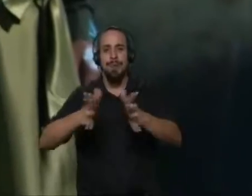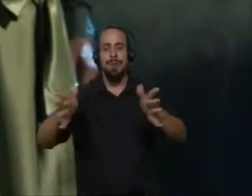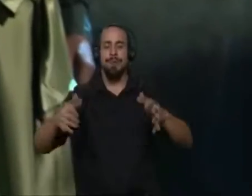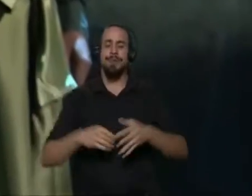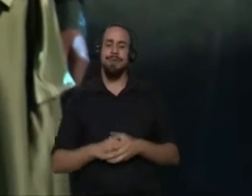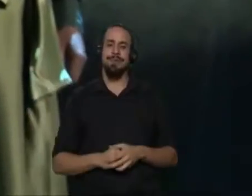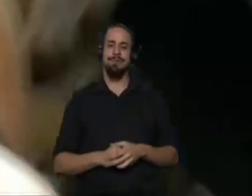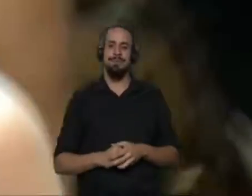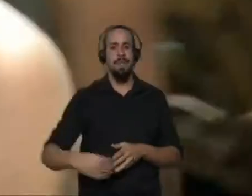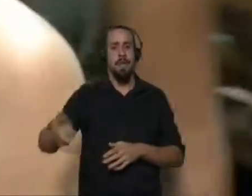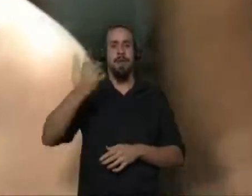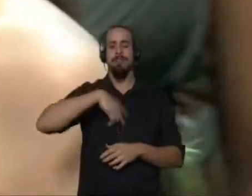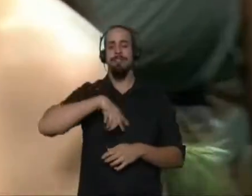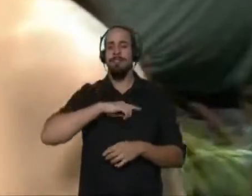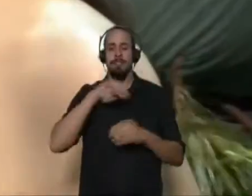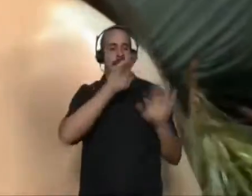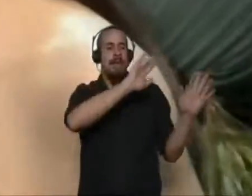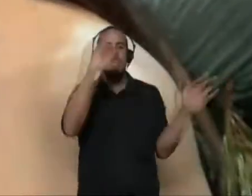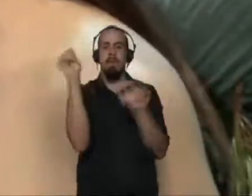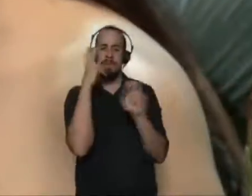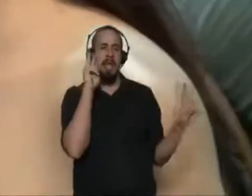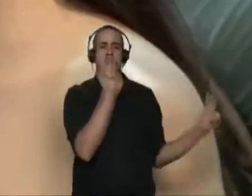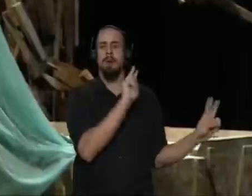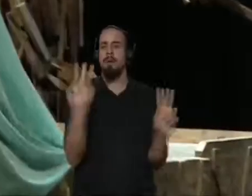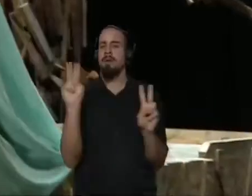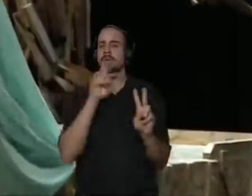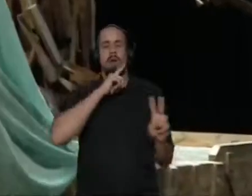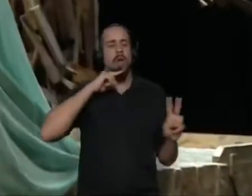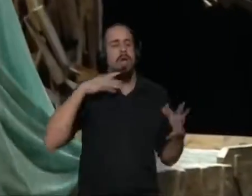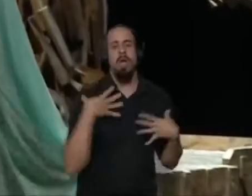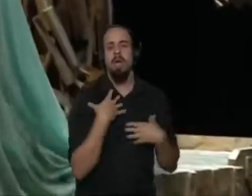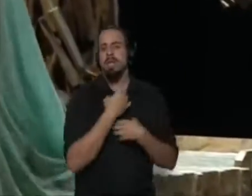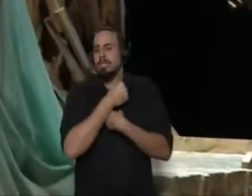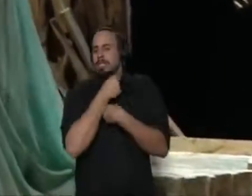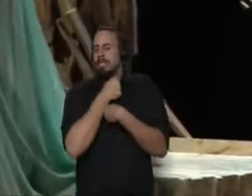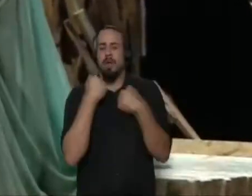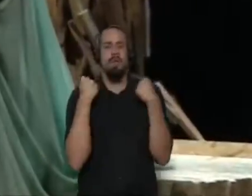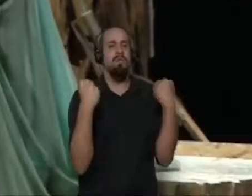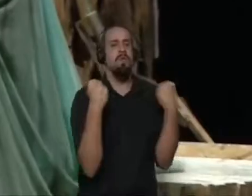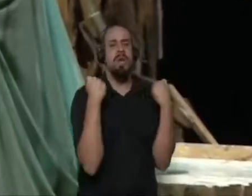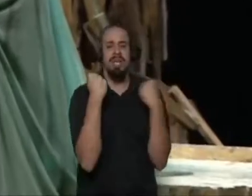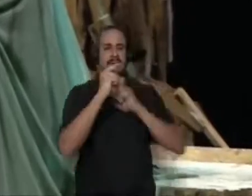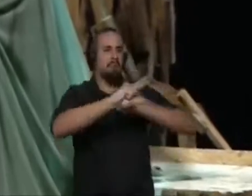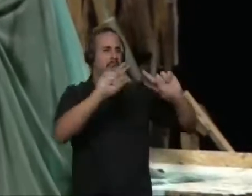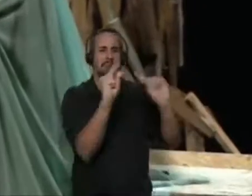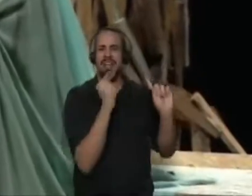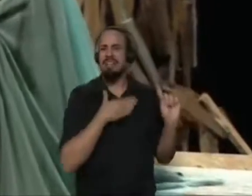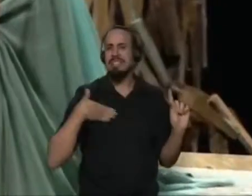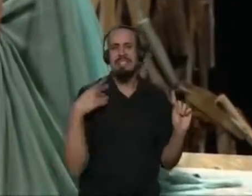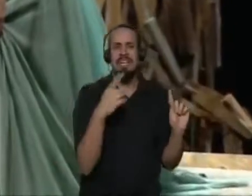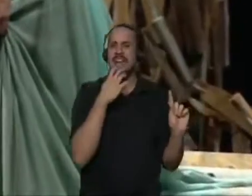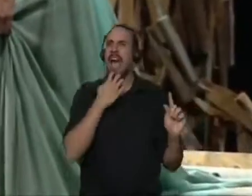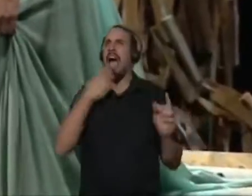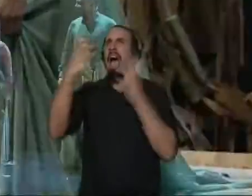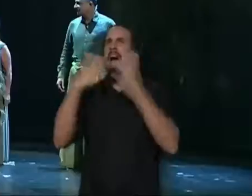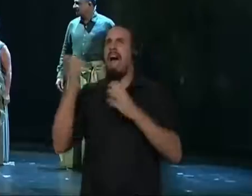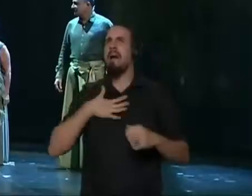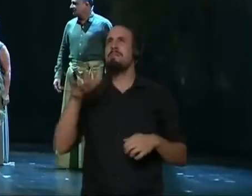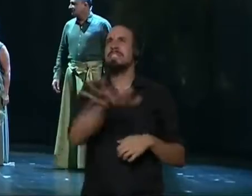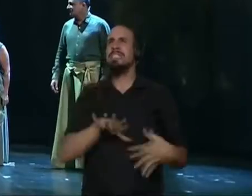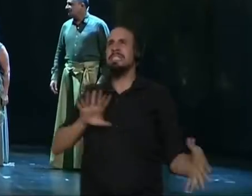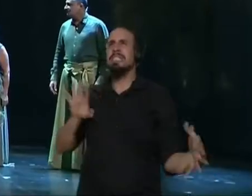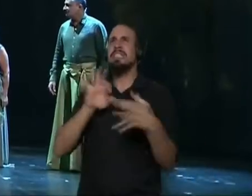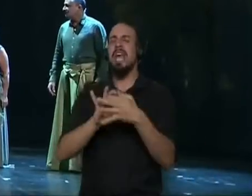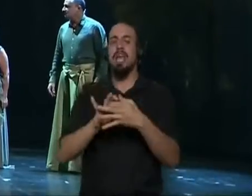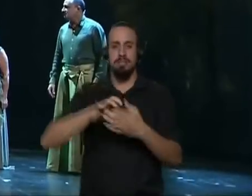Vimos muchas despedidas. Ese dolor infinito de quien no quiere marcharse y grita que este es su sitio. Muchas